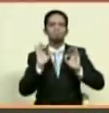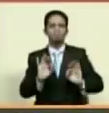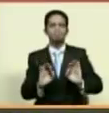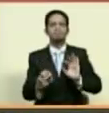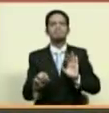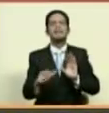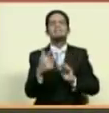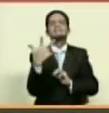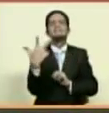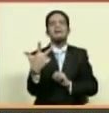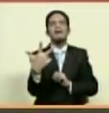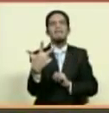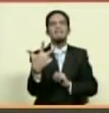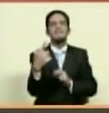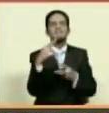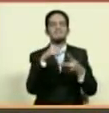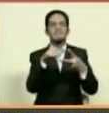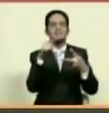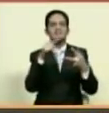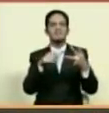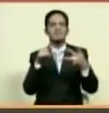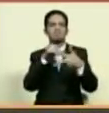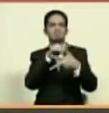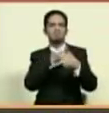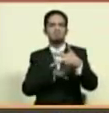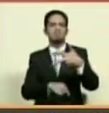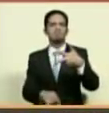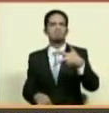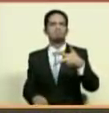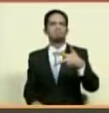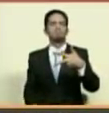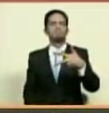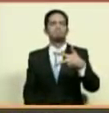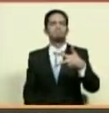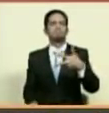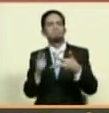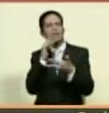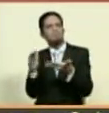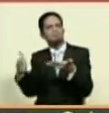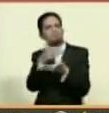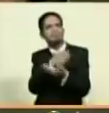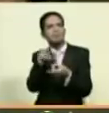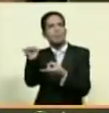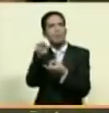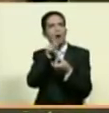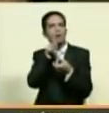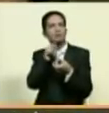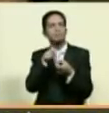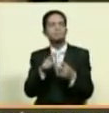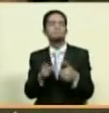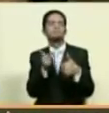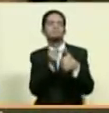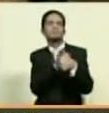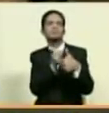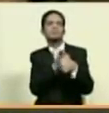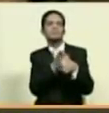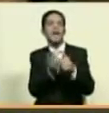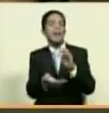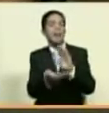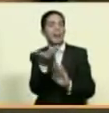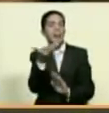de tres elementos centrales para la recaudación tributaria. Una asociada al incremento del